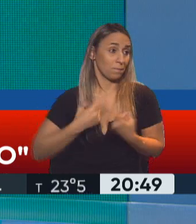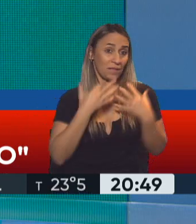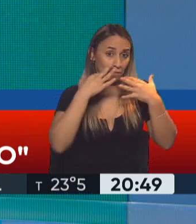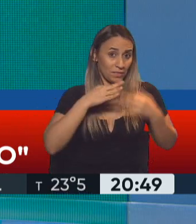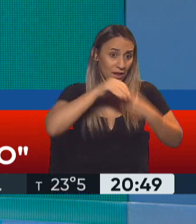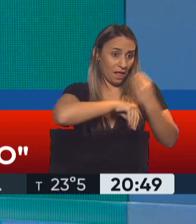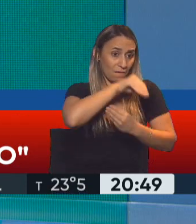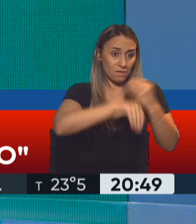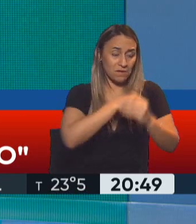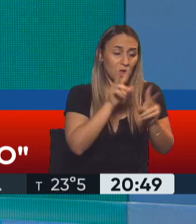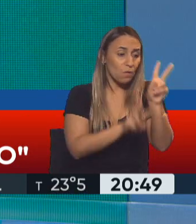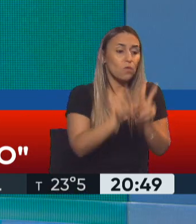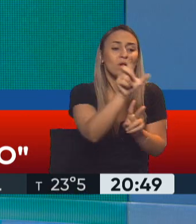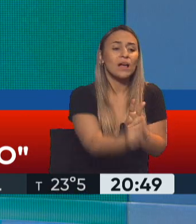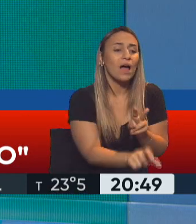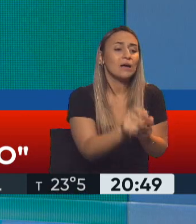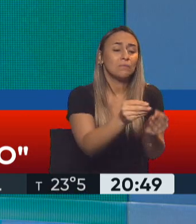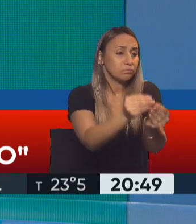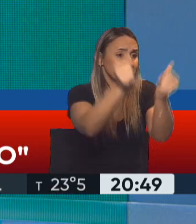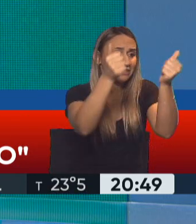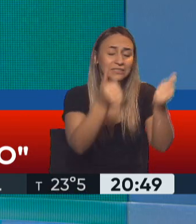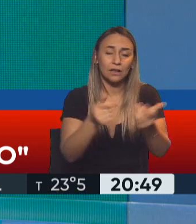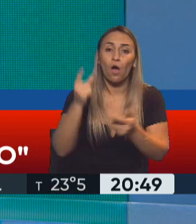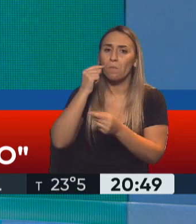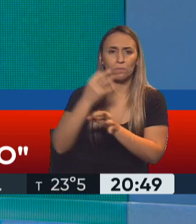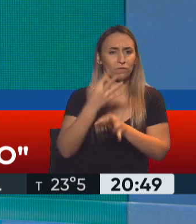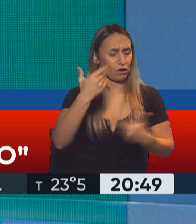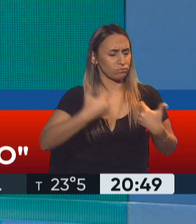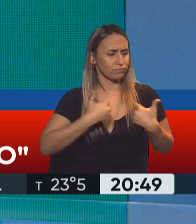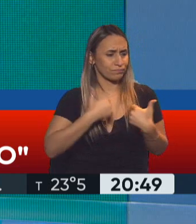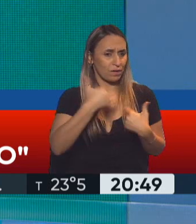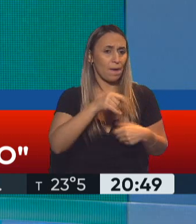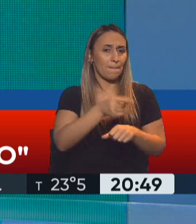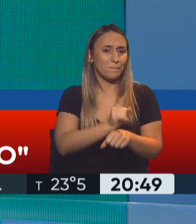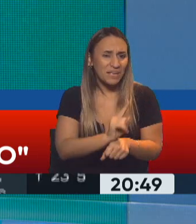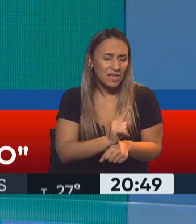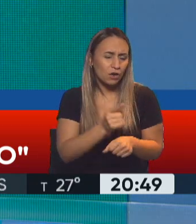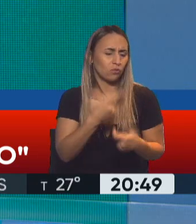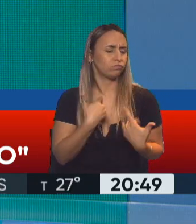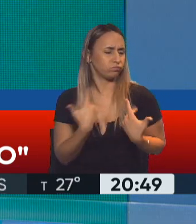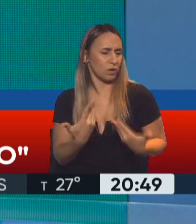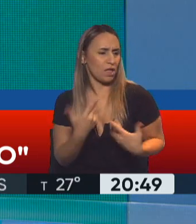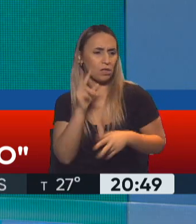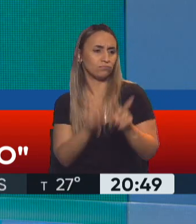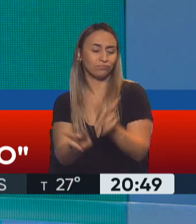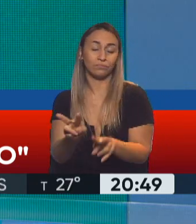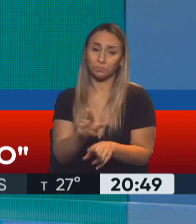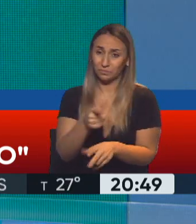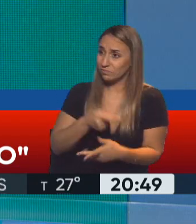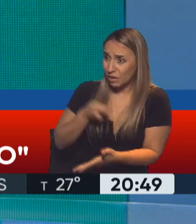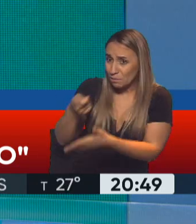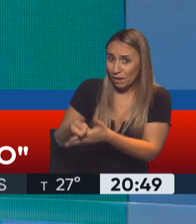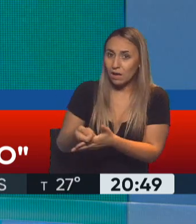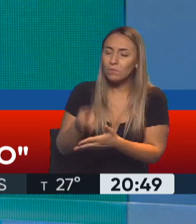y se les presentaba este tipo como un tipo profesional que tenía perros que tenían recursos le pagaban se pagaban para un señor que sembraba